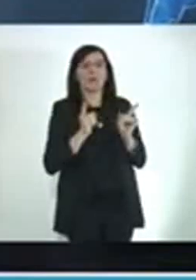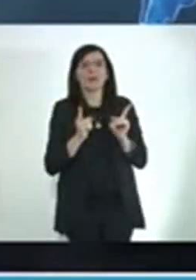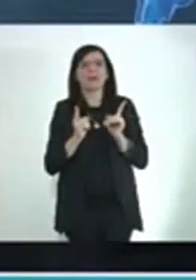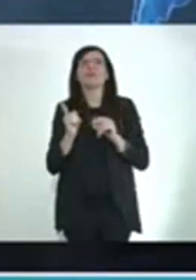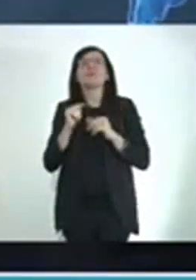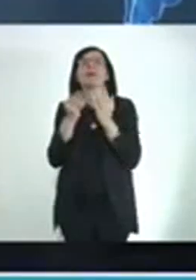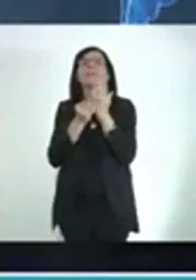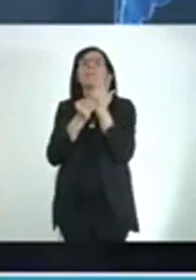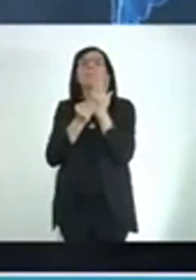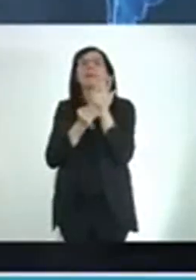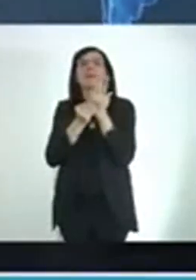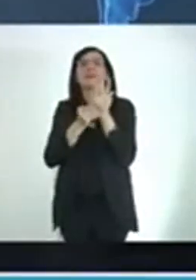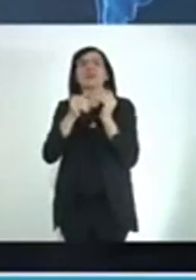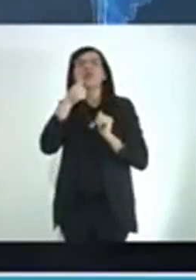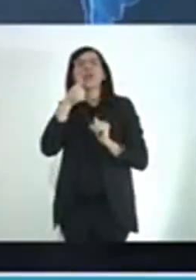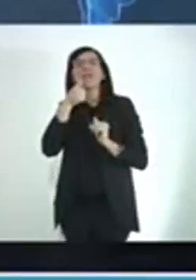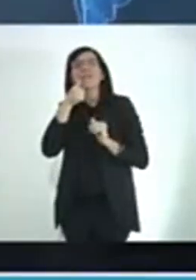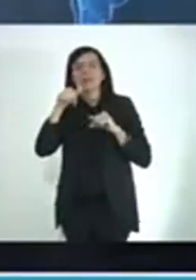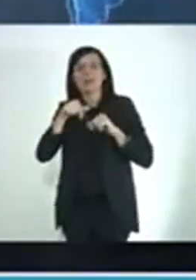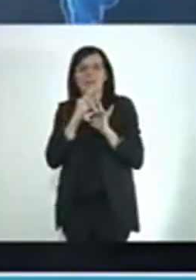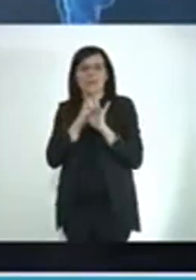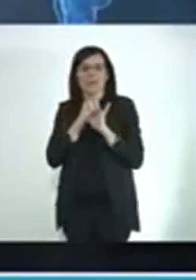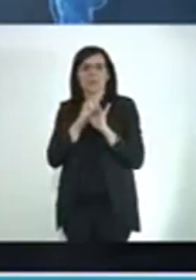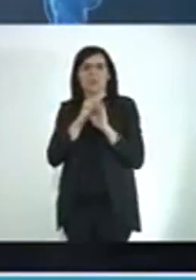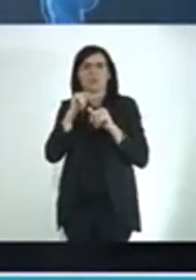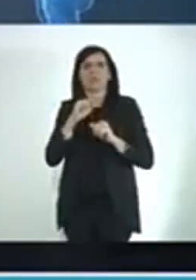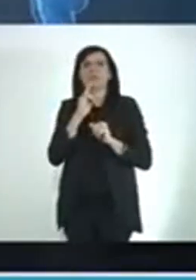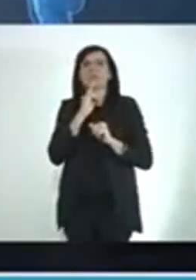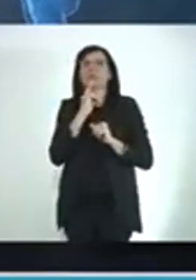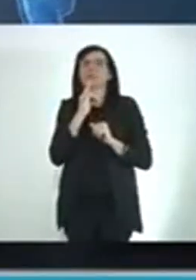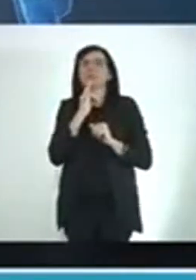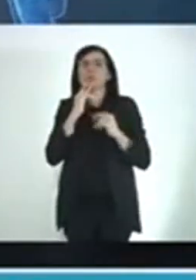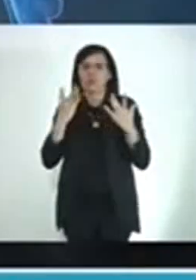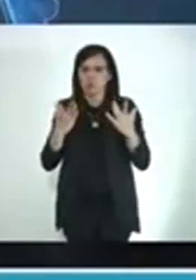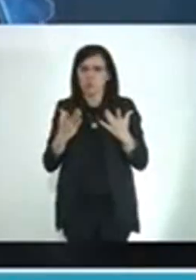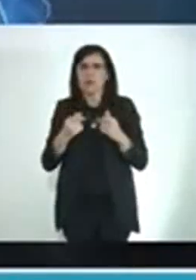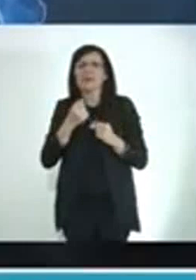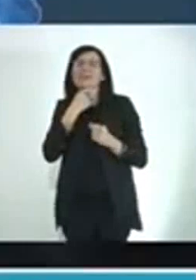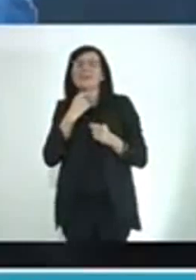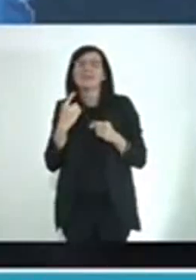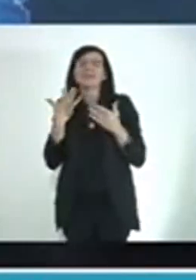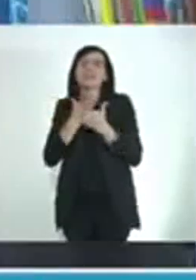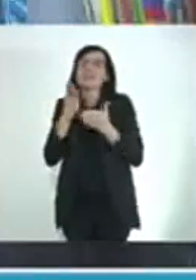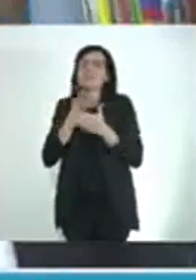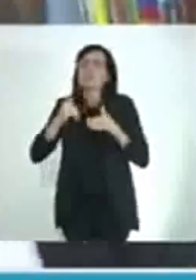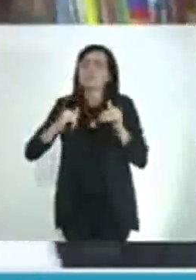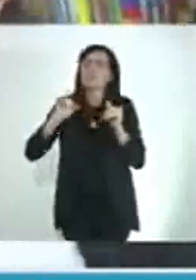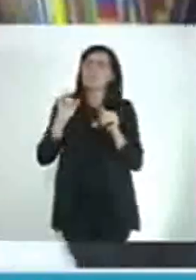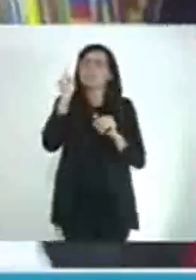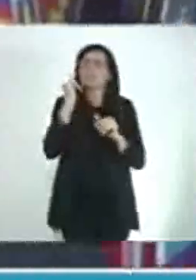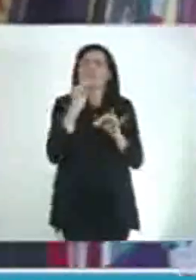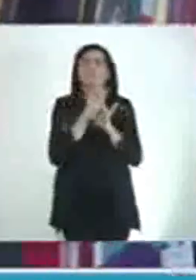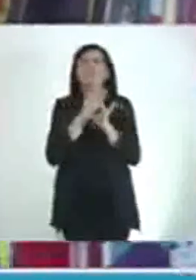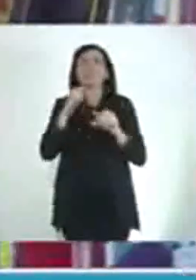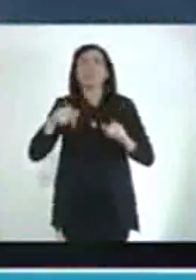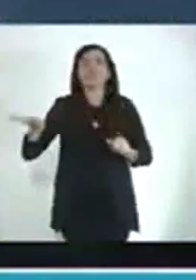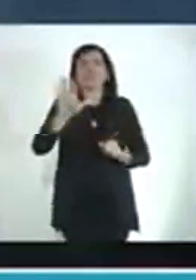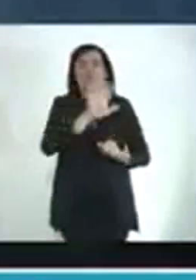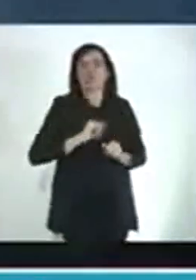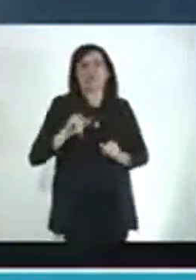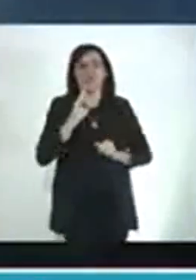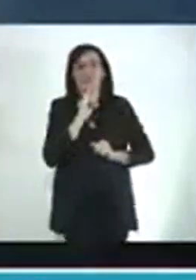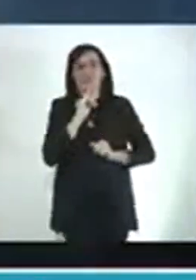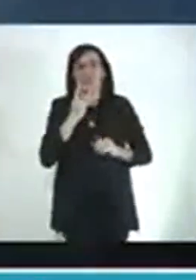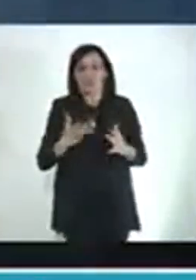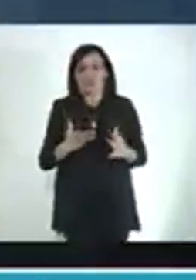Juan Pablo Lispayer, el ministro de Educación, también por querer seguir apostando a la educación de la provincia de Tucumán desde aquí